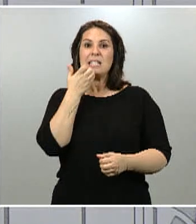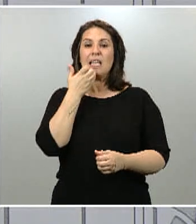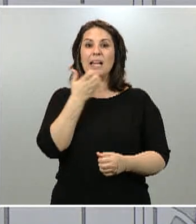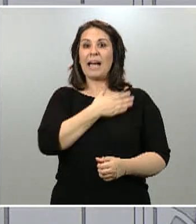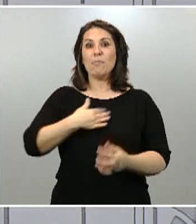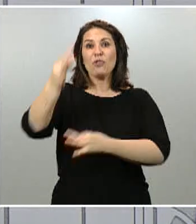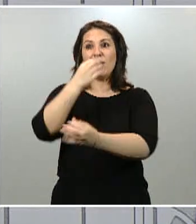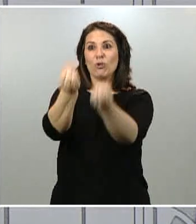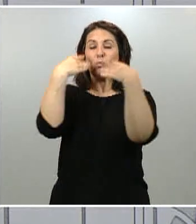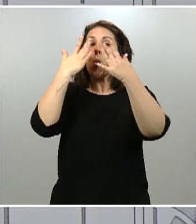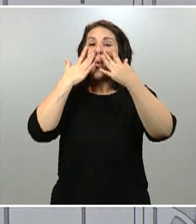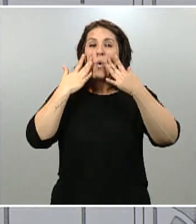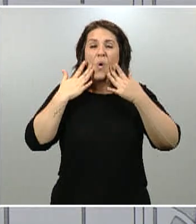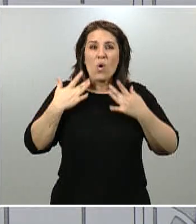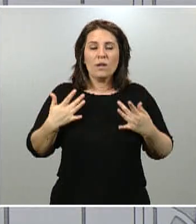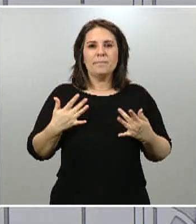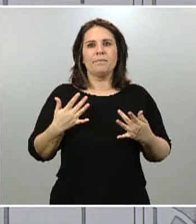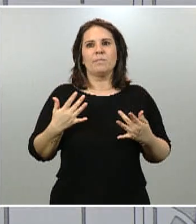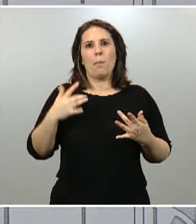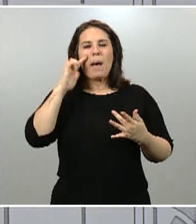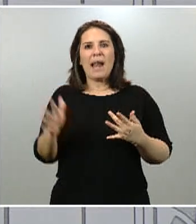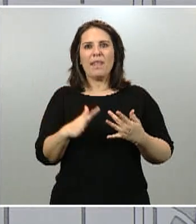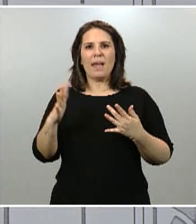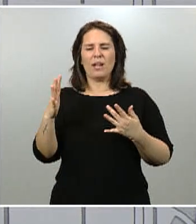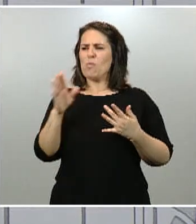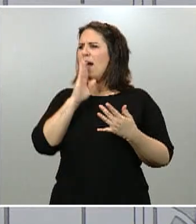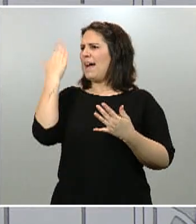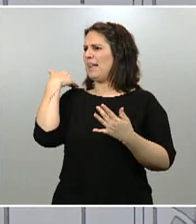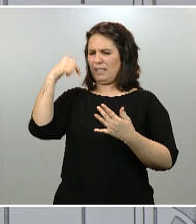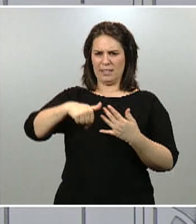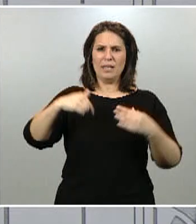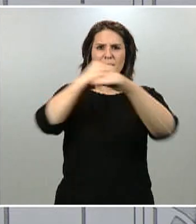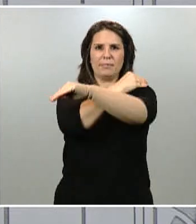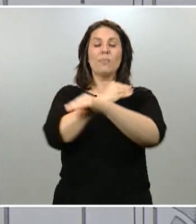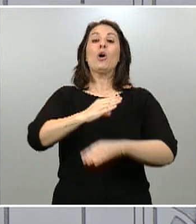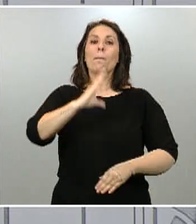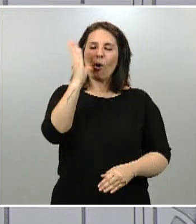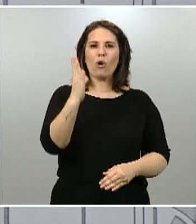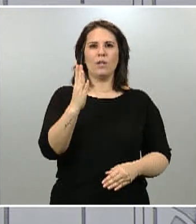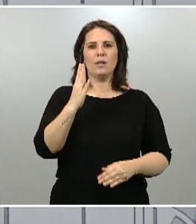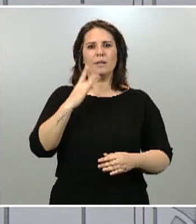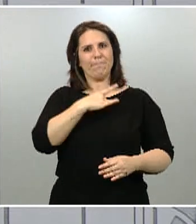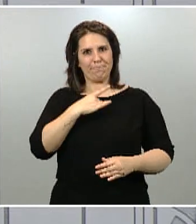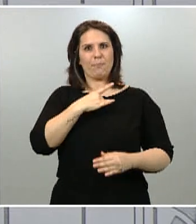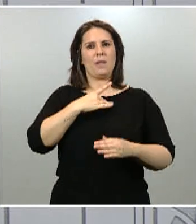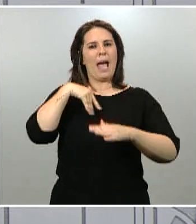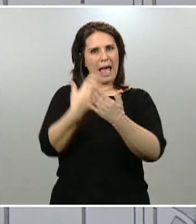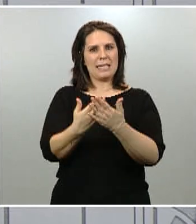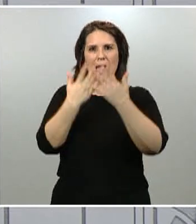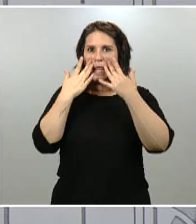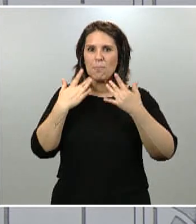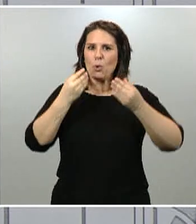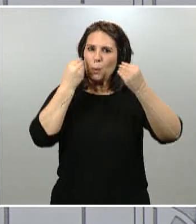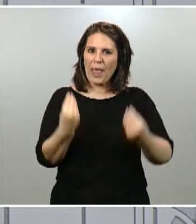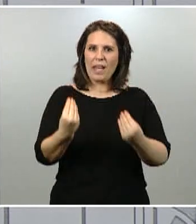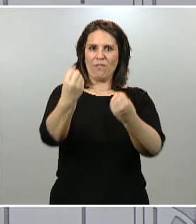no parecen no coincidir los datos con los anteriores. Yo creo que en breve se valorará. En todo caso, si se